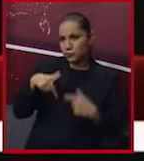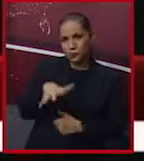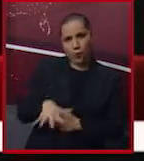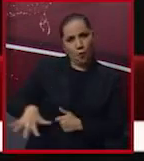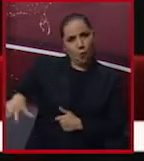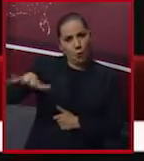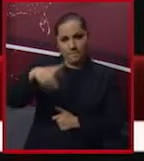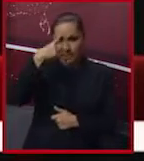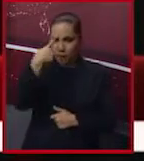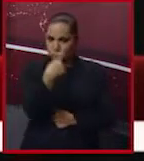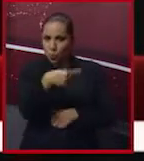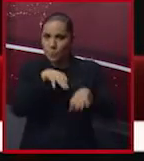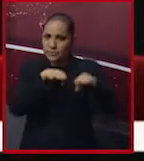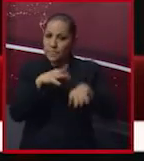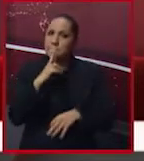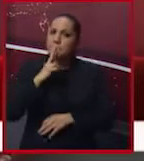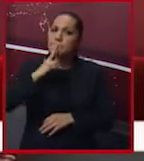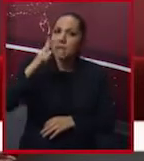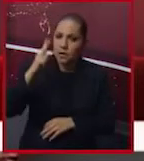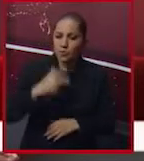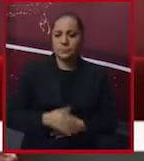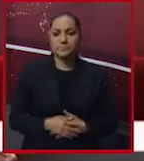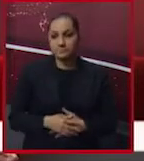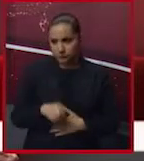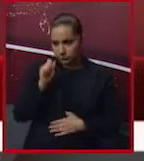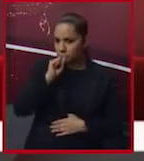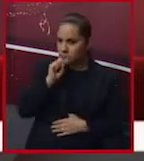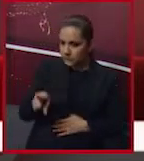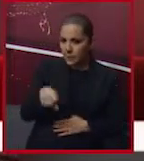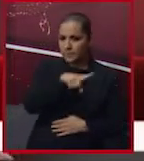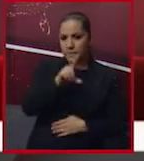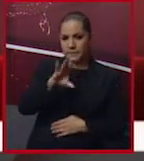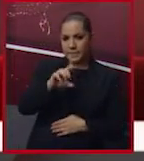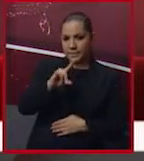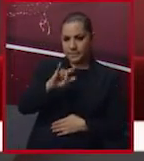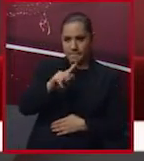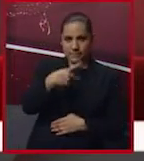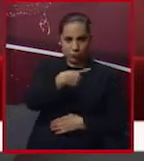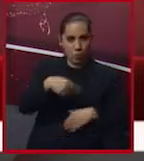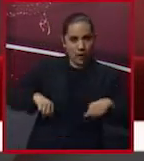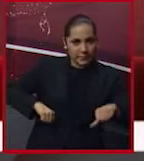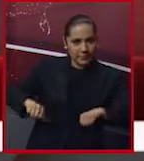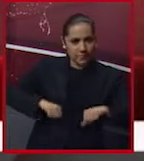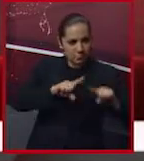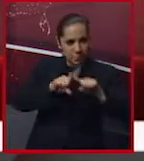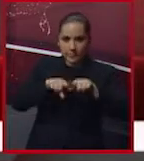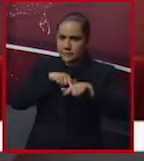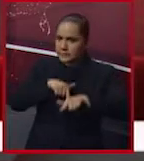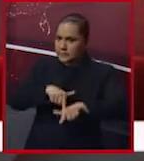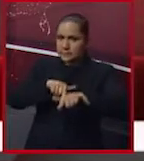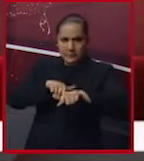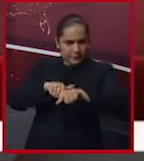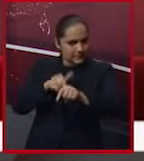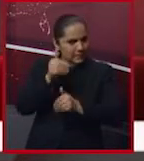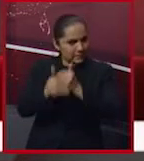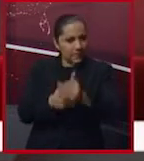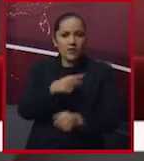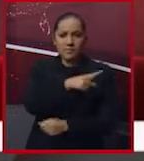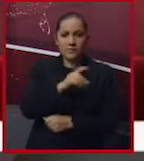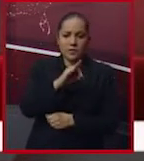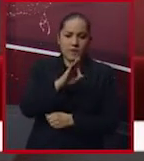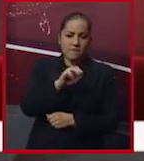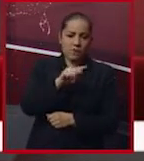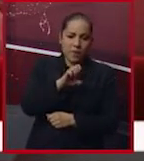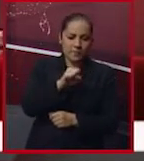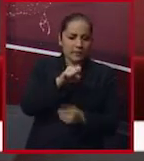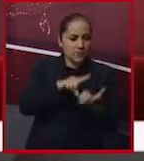los legisladores. Claro. Y además las actividades del CEDIP continúan. Fuentes históricas de la Constitución de